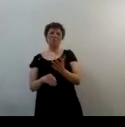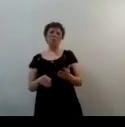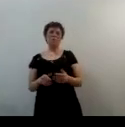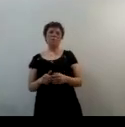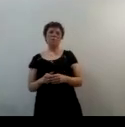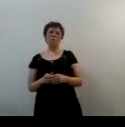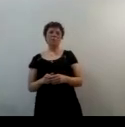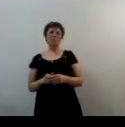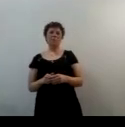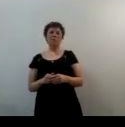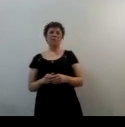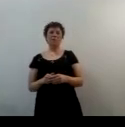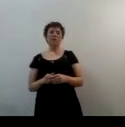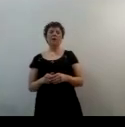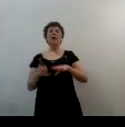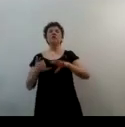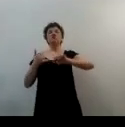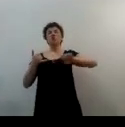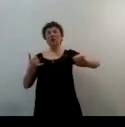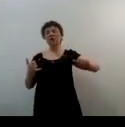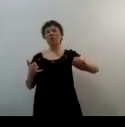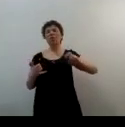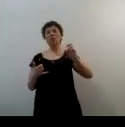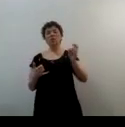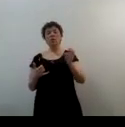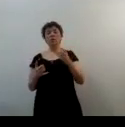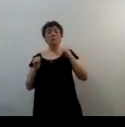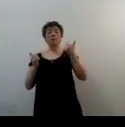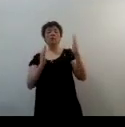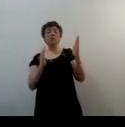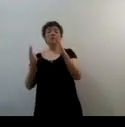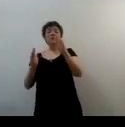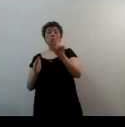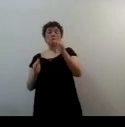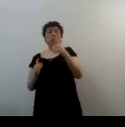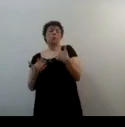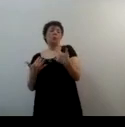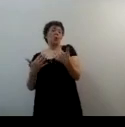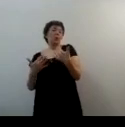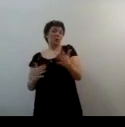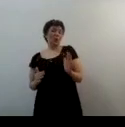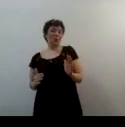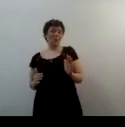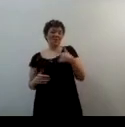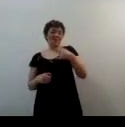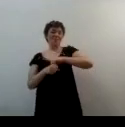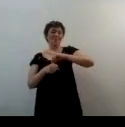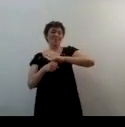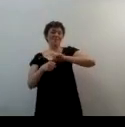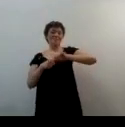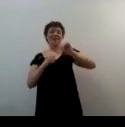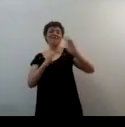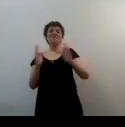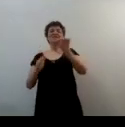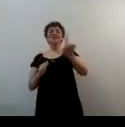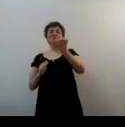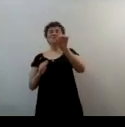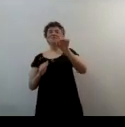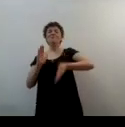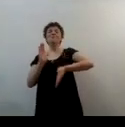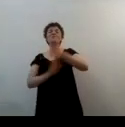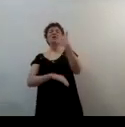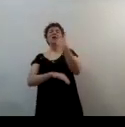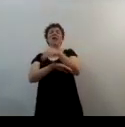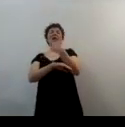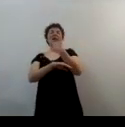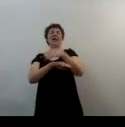Y que ya cuando entremos en fase 1, que será en breve, ya el lunes, pues saldremos y tendremos vida social